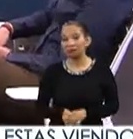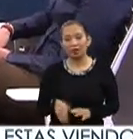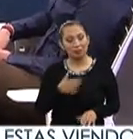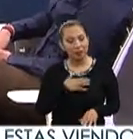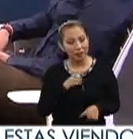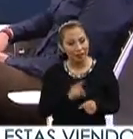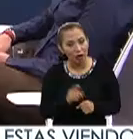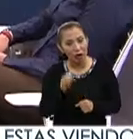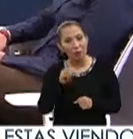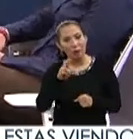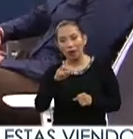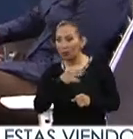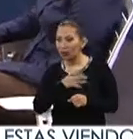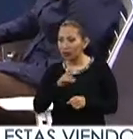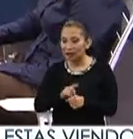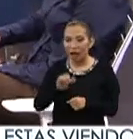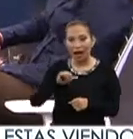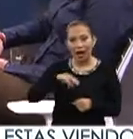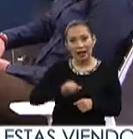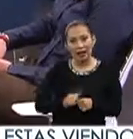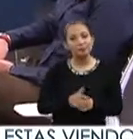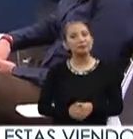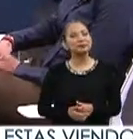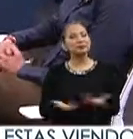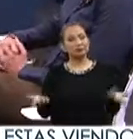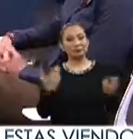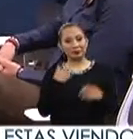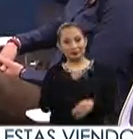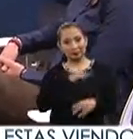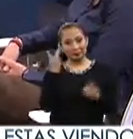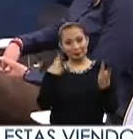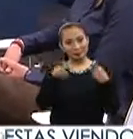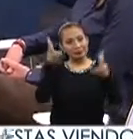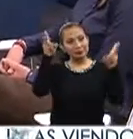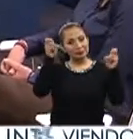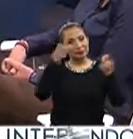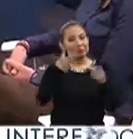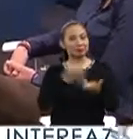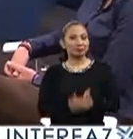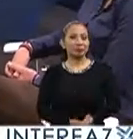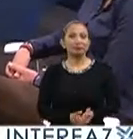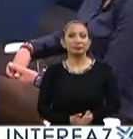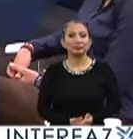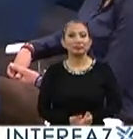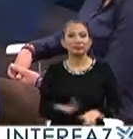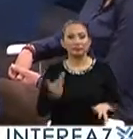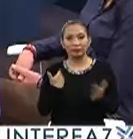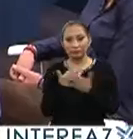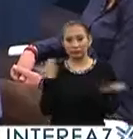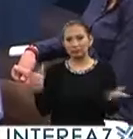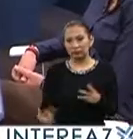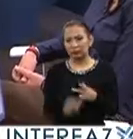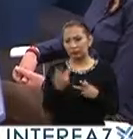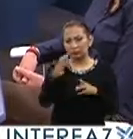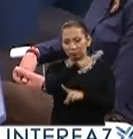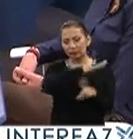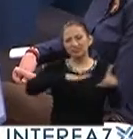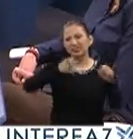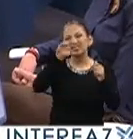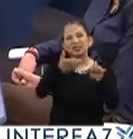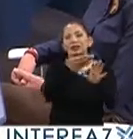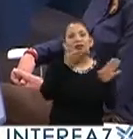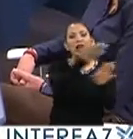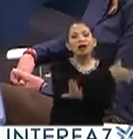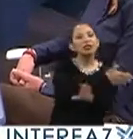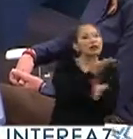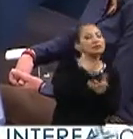muy buenos días, Omar. Muy buenos días, Ana Cristina. Y bueno, feliz de venir a hablar de este tema también. Gracias. Me gustaría preguntarle, para contextualizar un poco, ¿desde